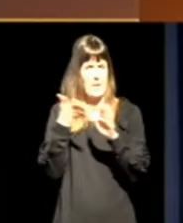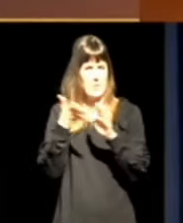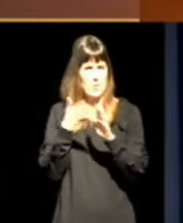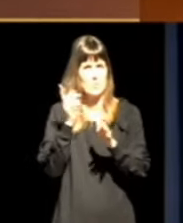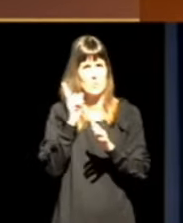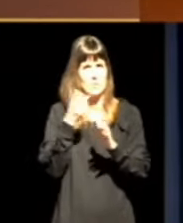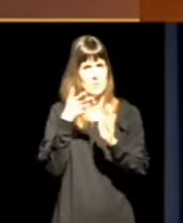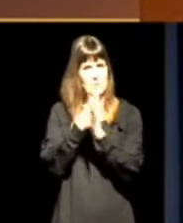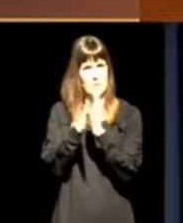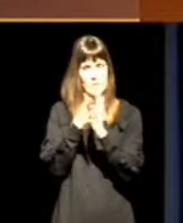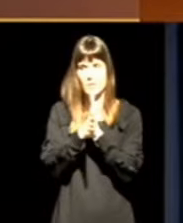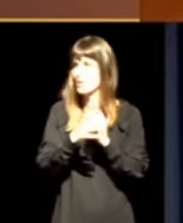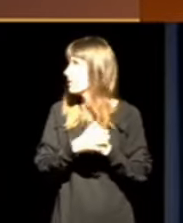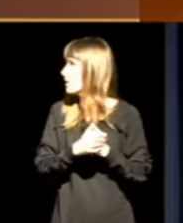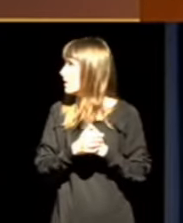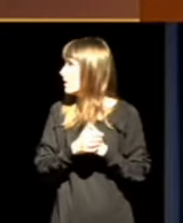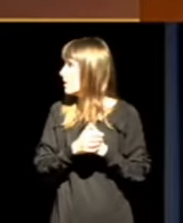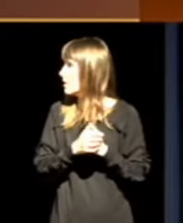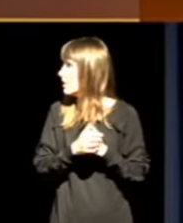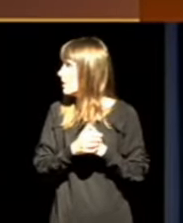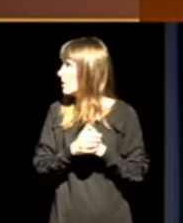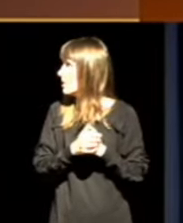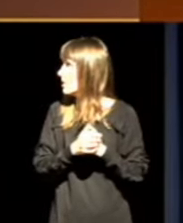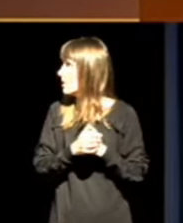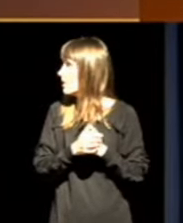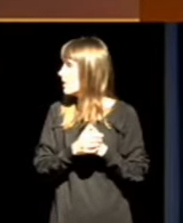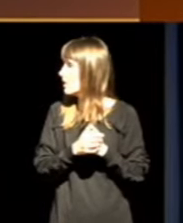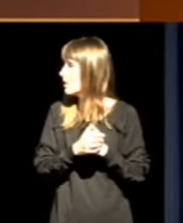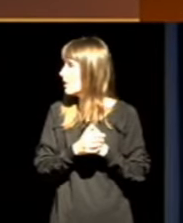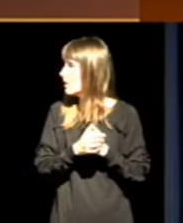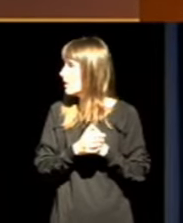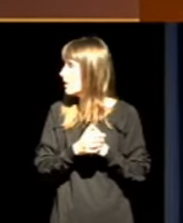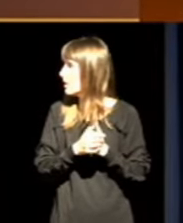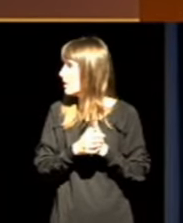hablar de un proyecto. De crear un proyecto de bueno,